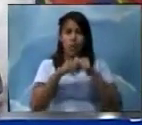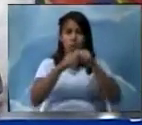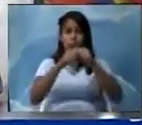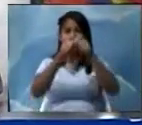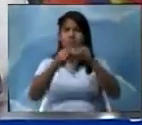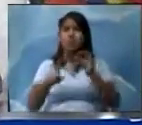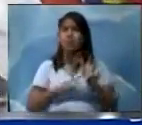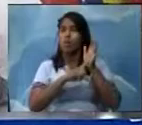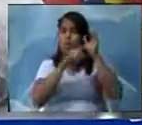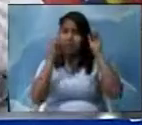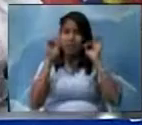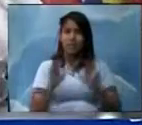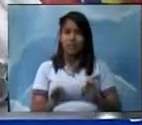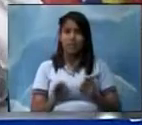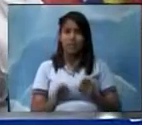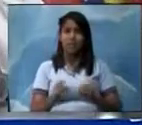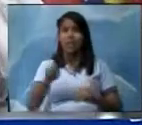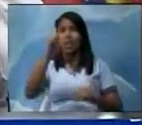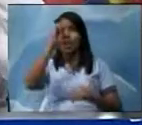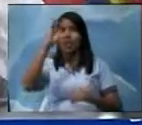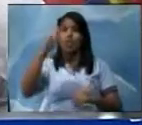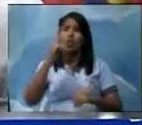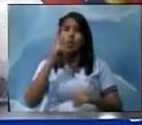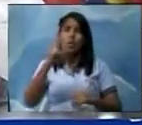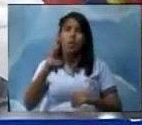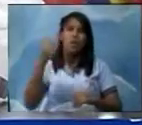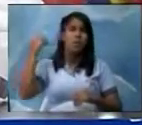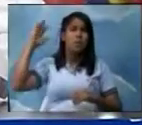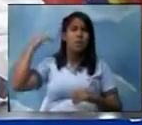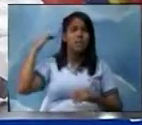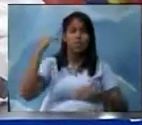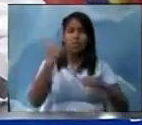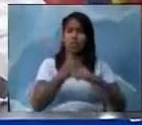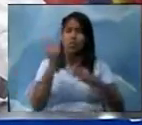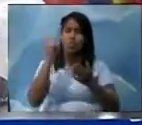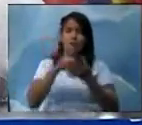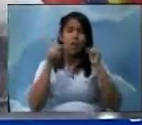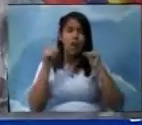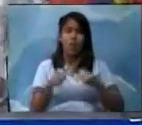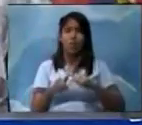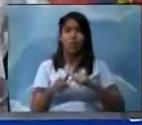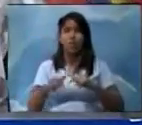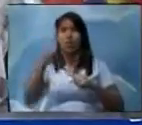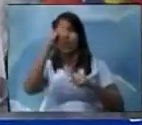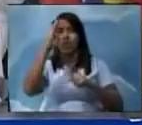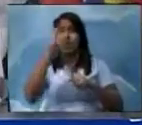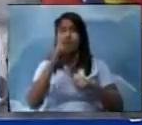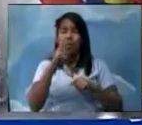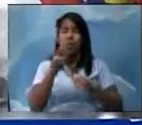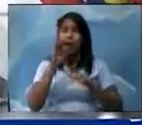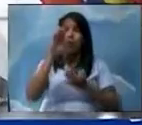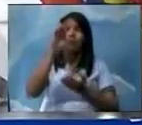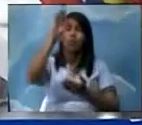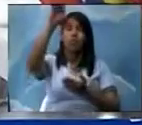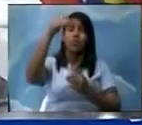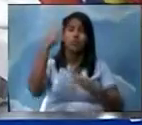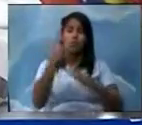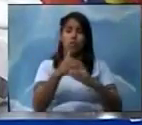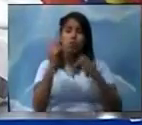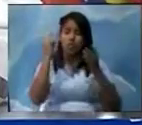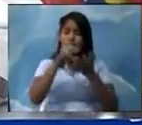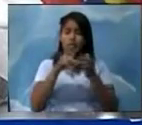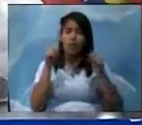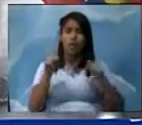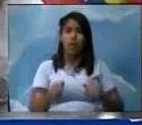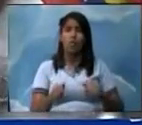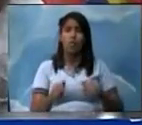continuo presente Dios ve el pasado como si fuera hoy y Dios ve el futuro como si